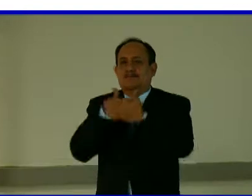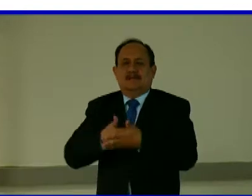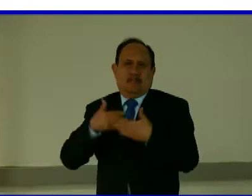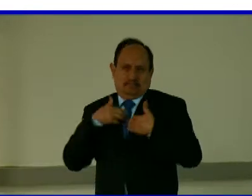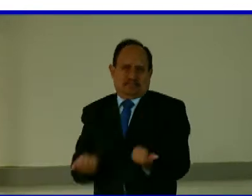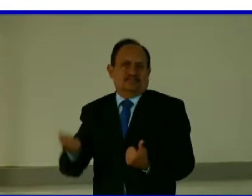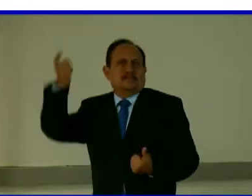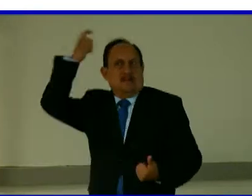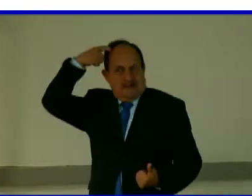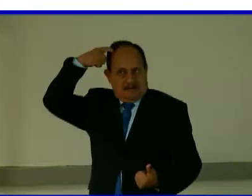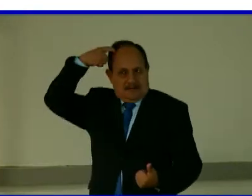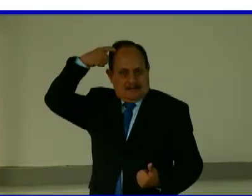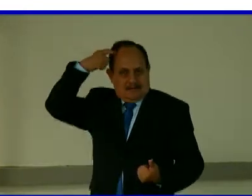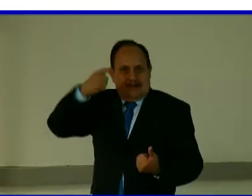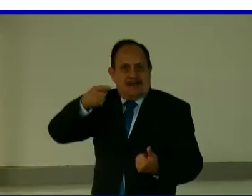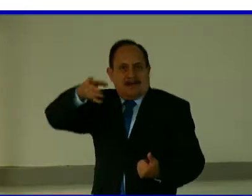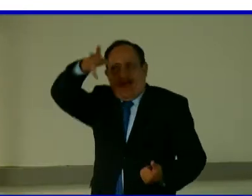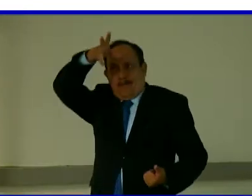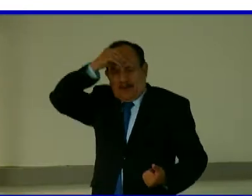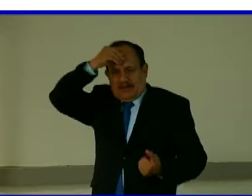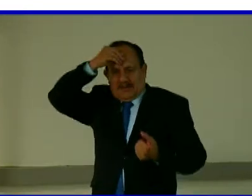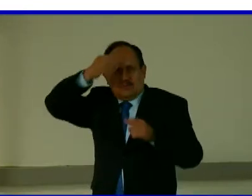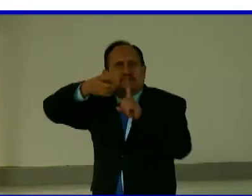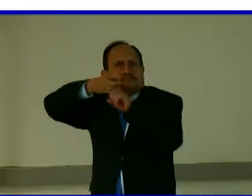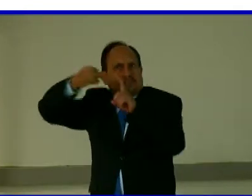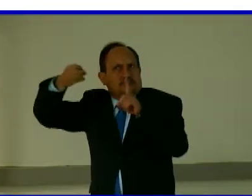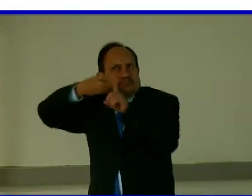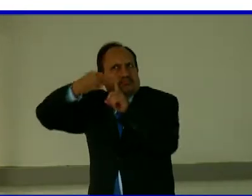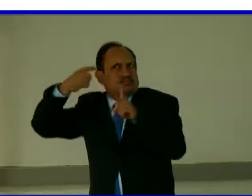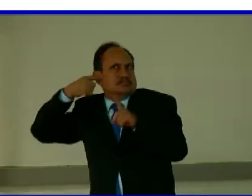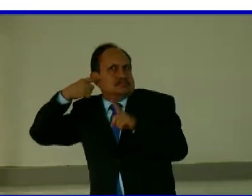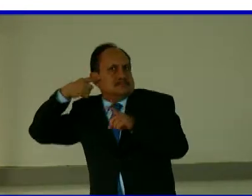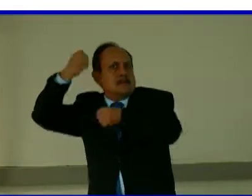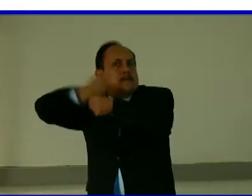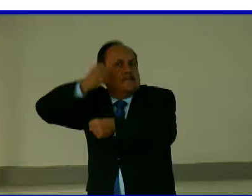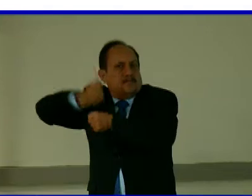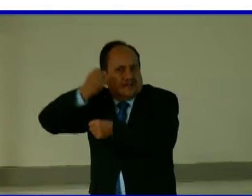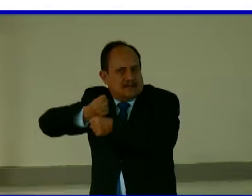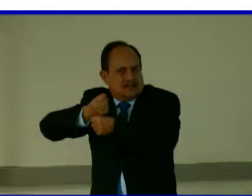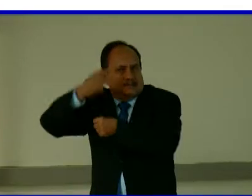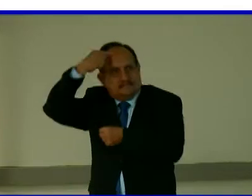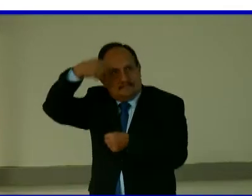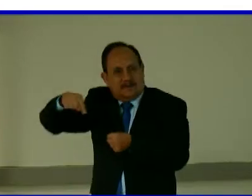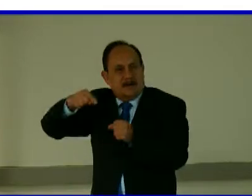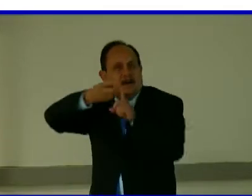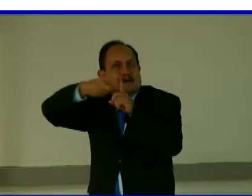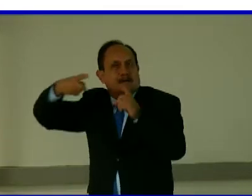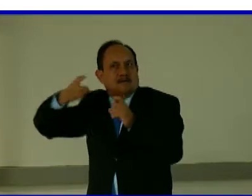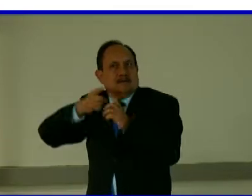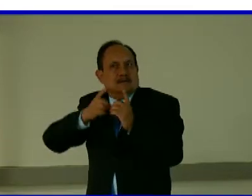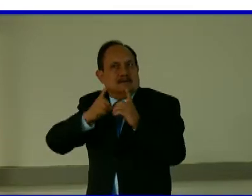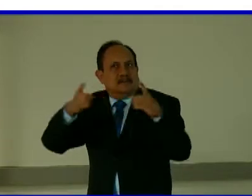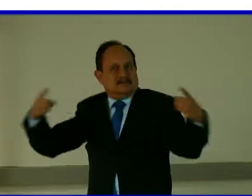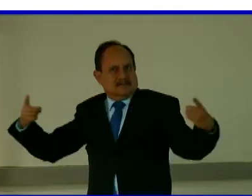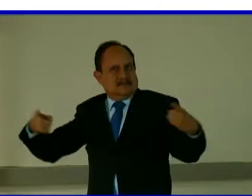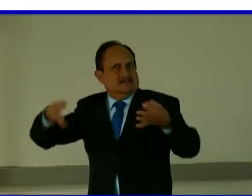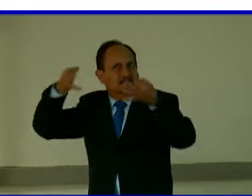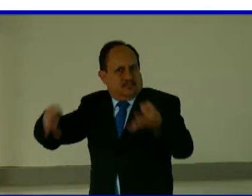comprensión, aprendemos a decodificar y practicamos para desarrollar